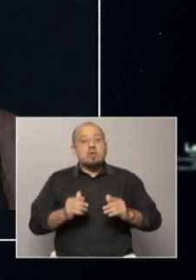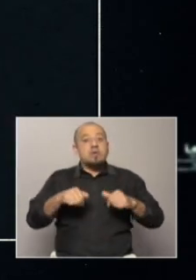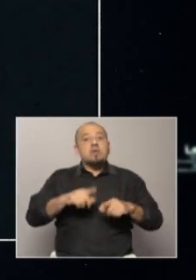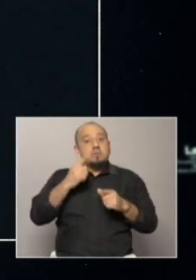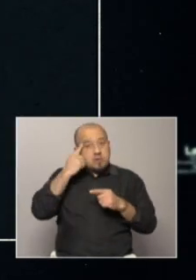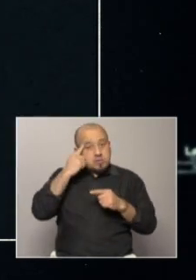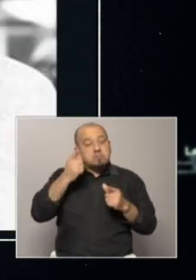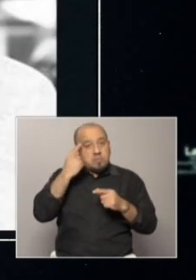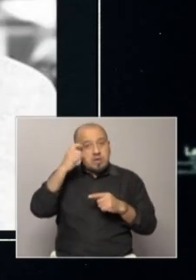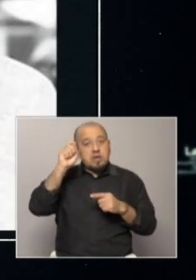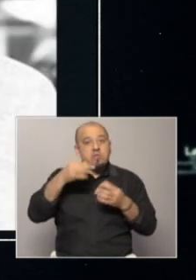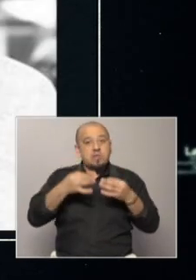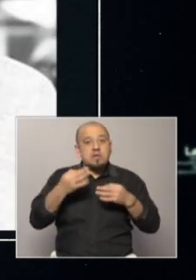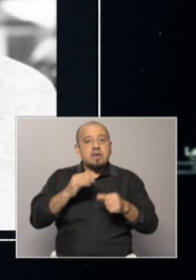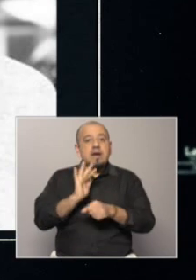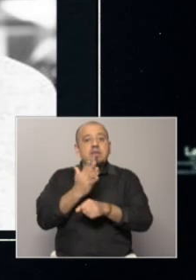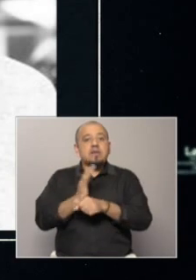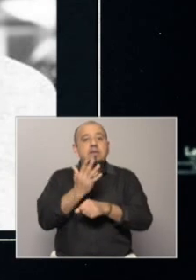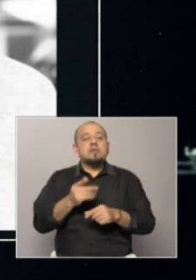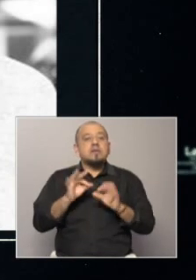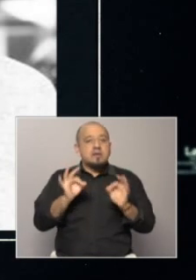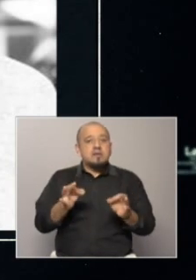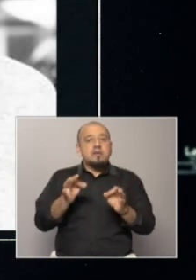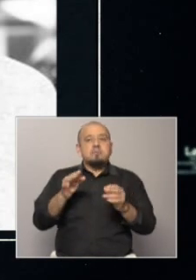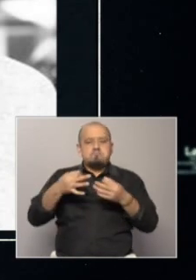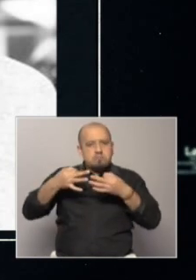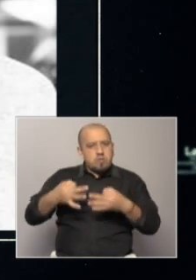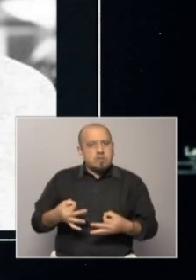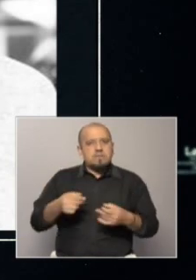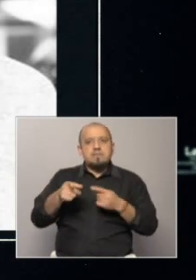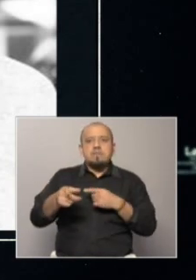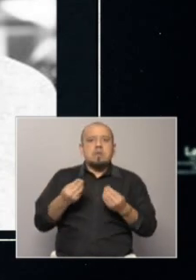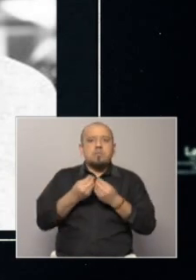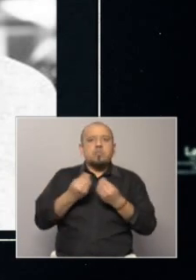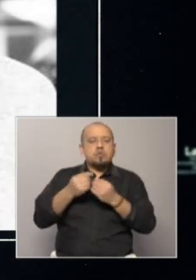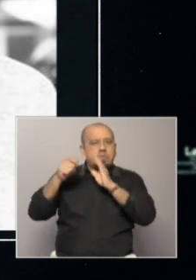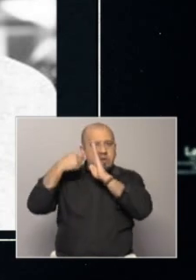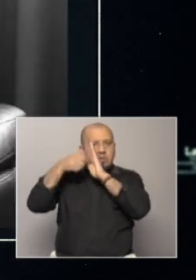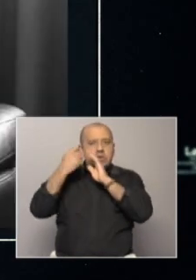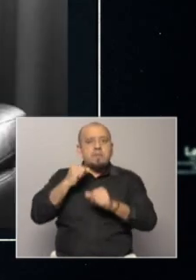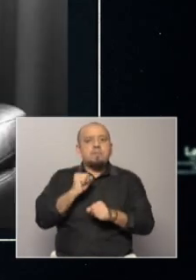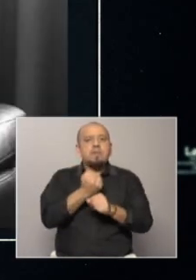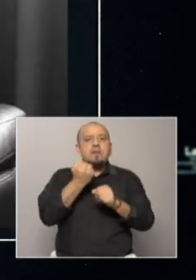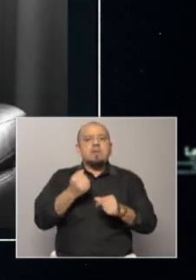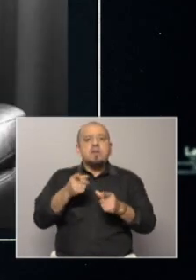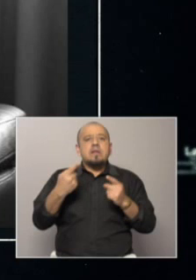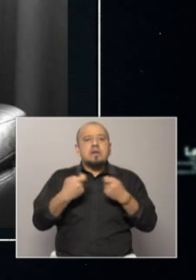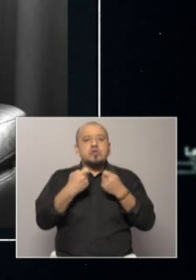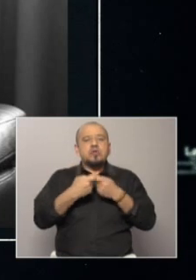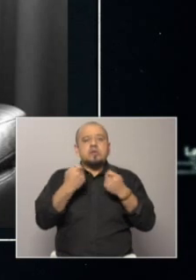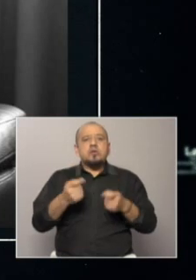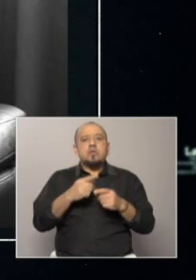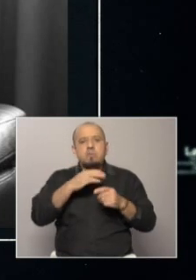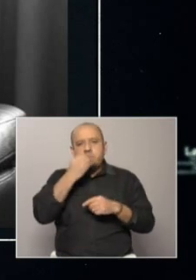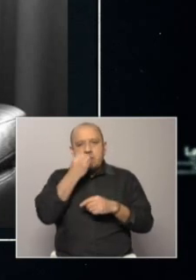pareció una gran idea. Como actriz le ha ido de película, participando en varias producciones y obteniendo el premio de la Asociación de Críticos